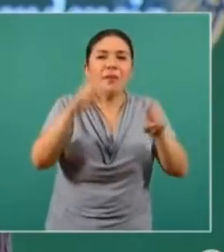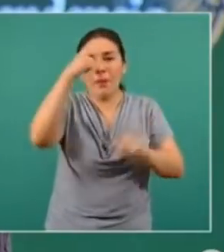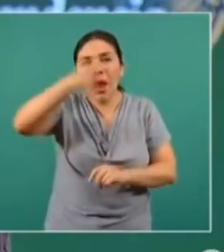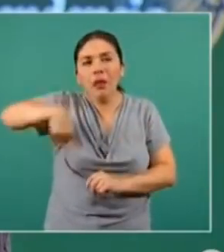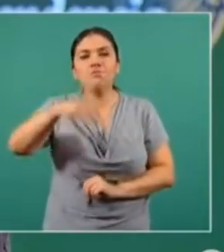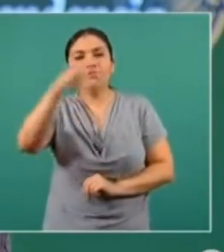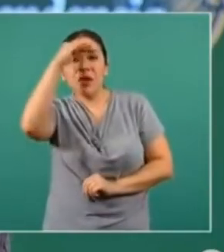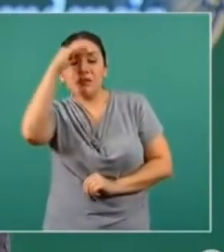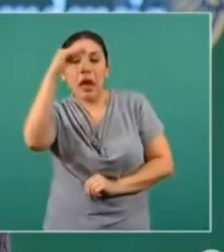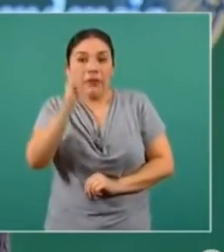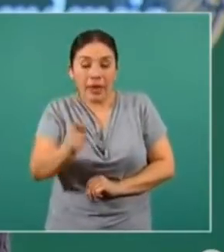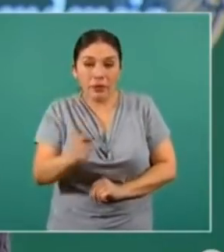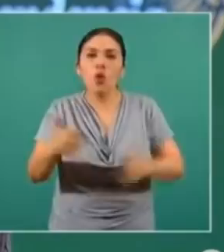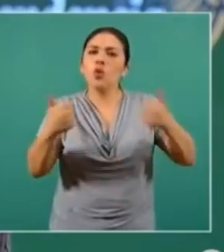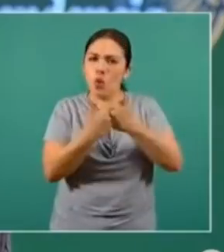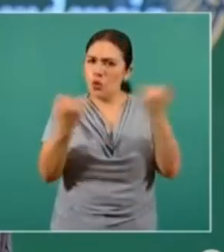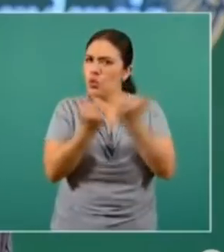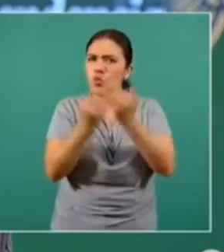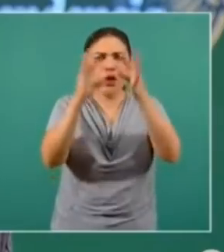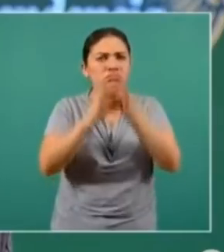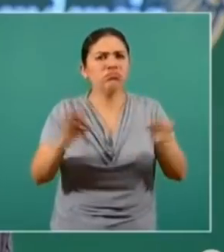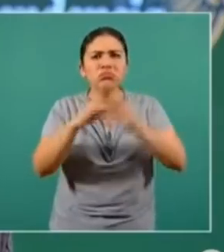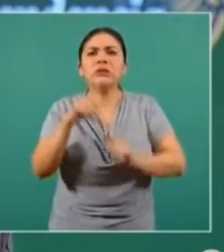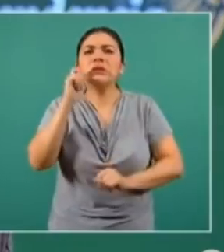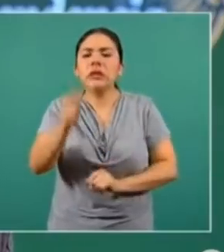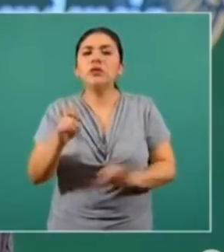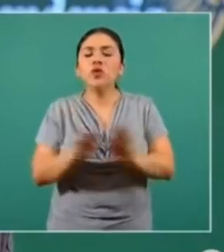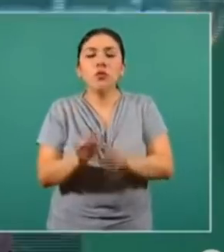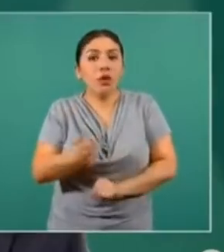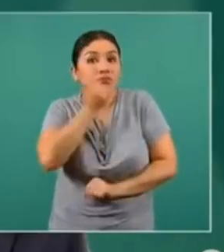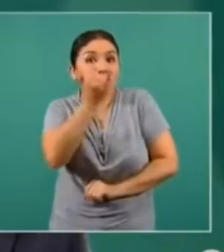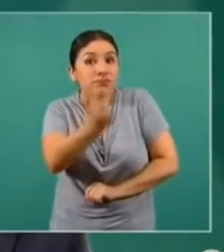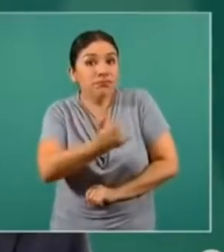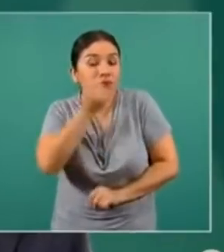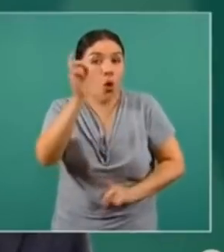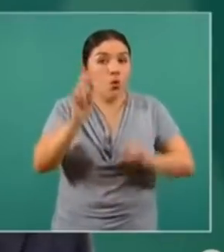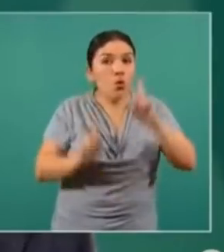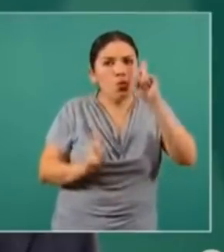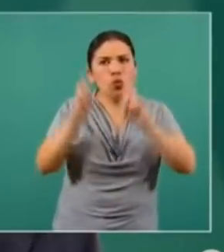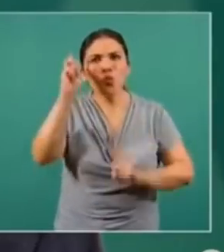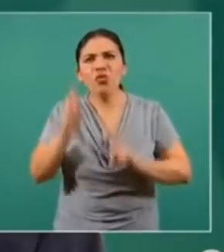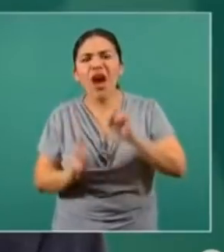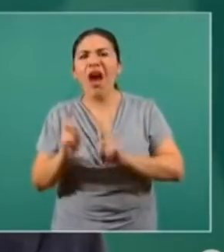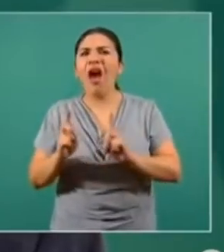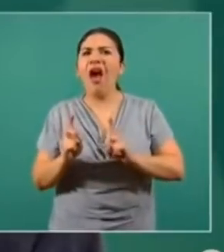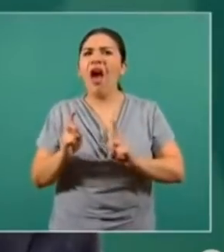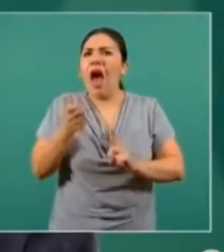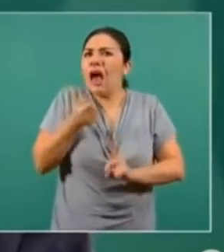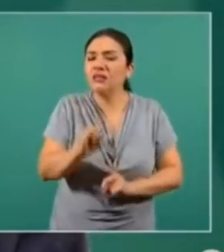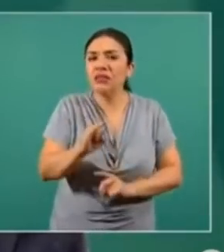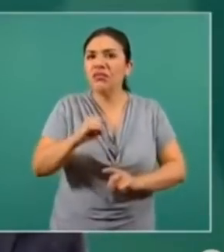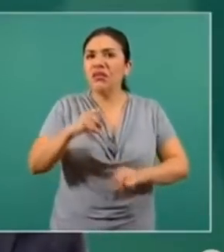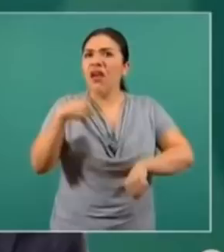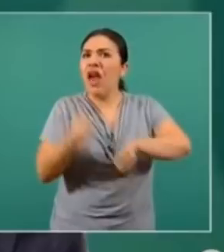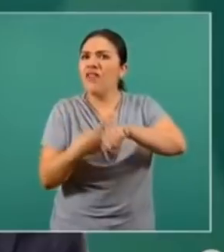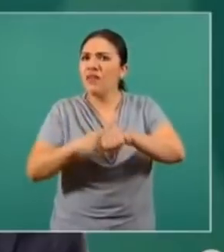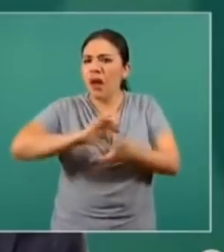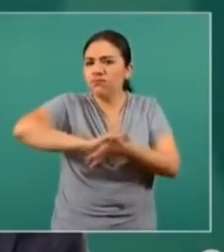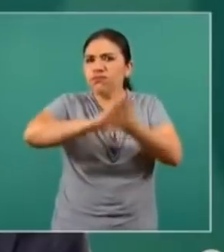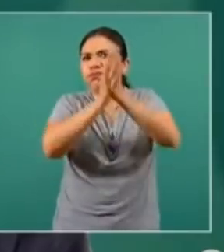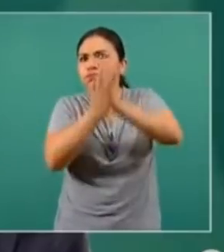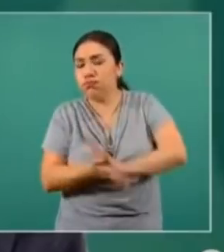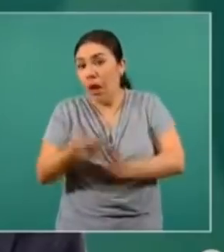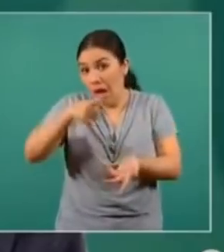juicio, dejando en claro también lo que significa la incertidumbre, la situación cambiante de un